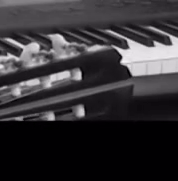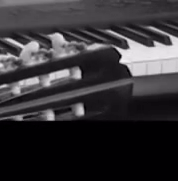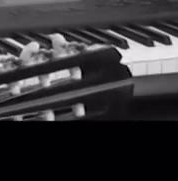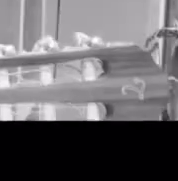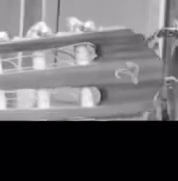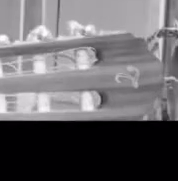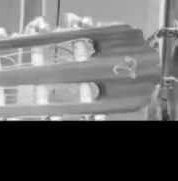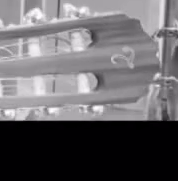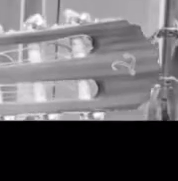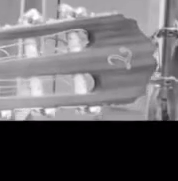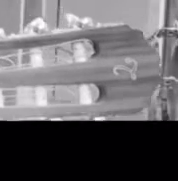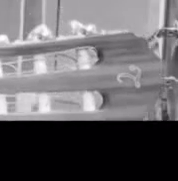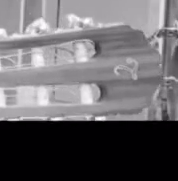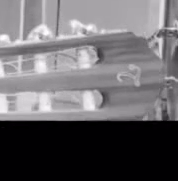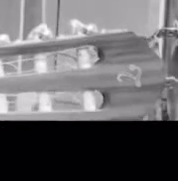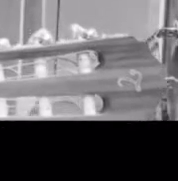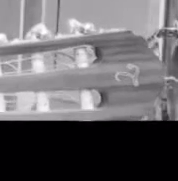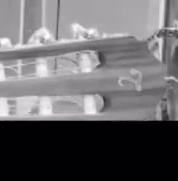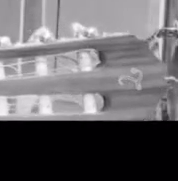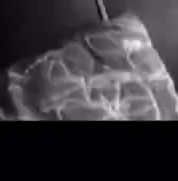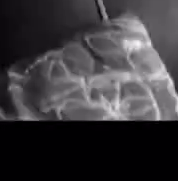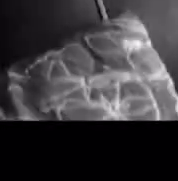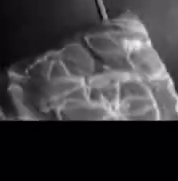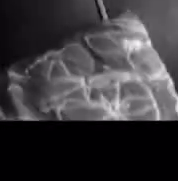Añicos del cristal,